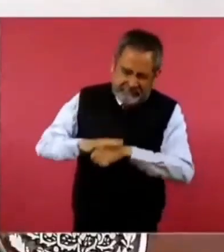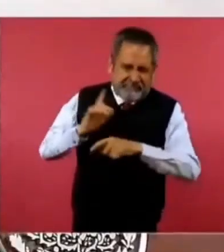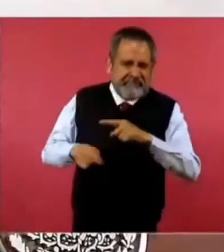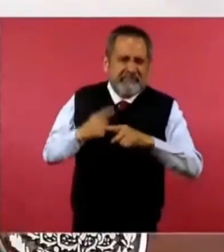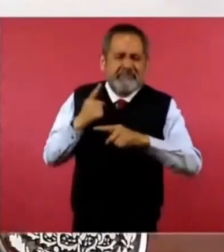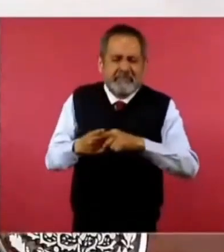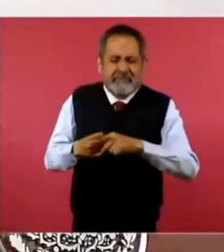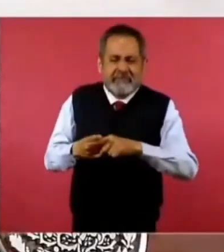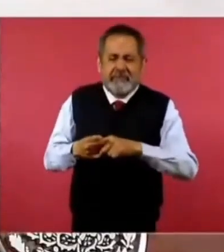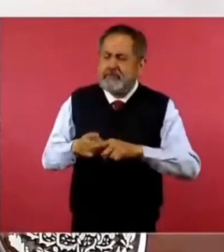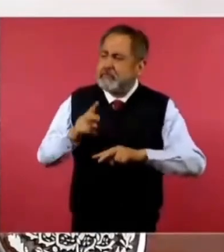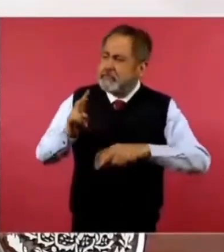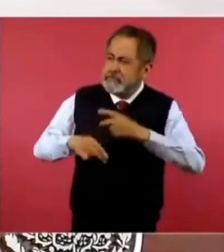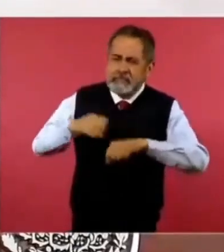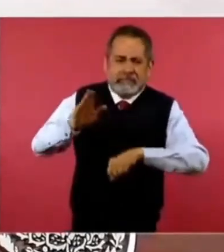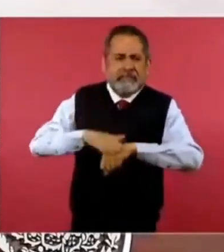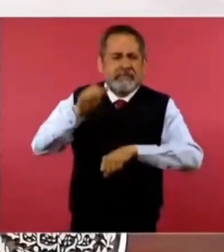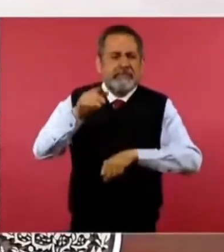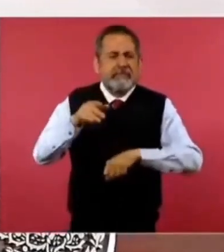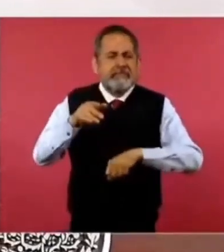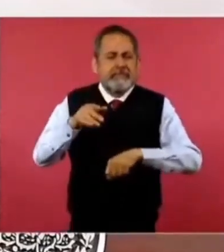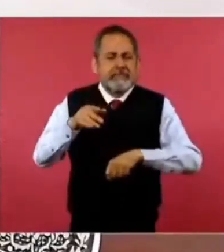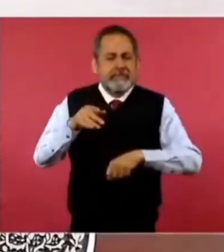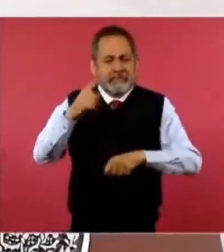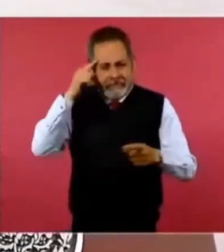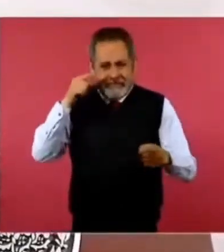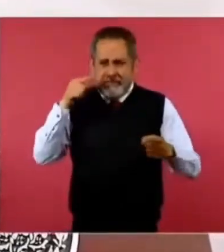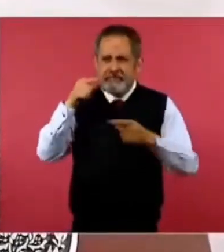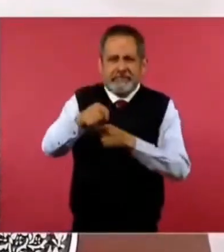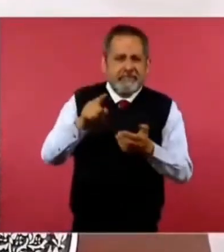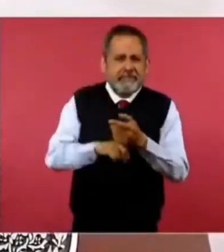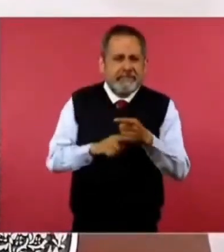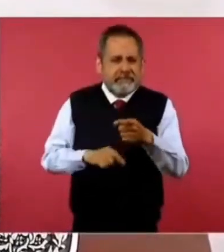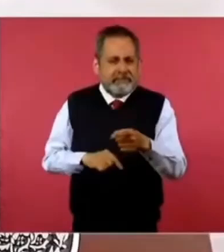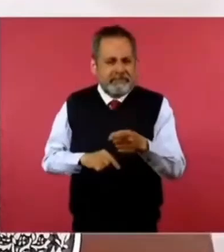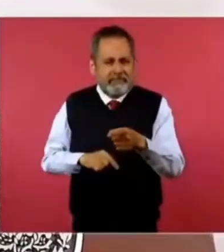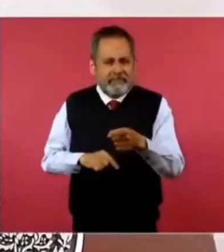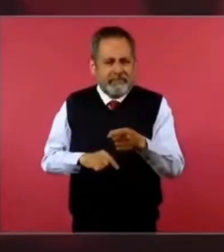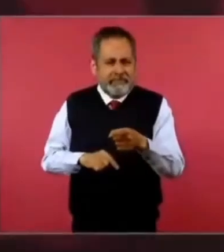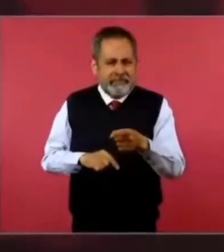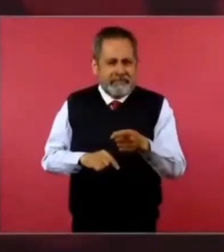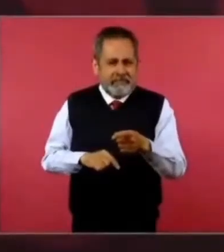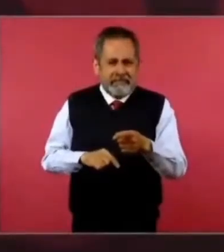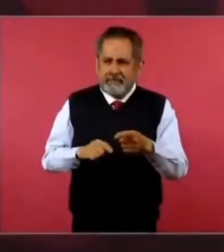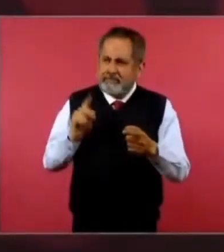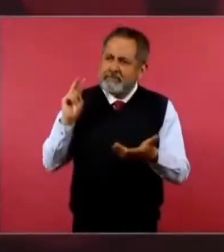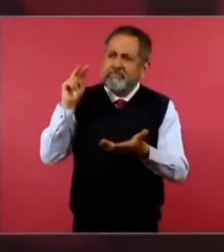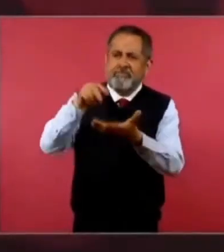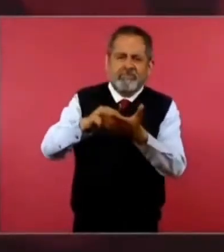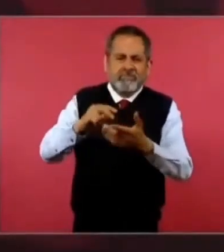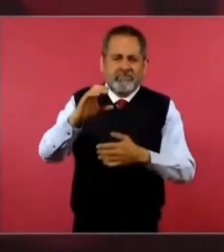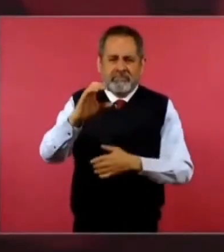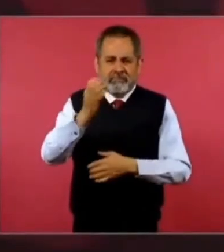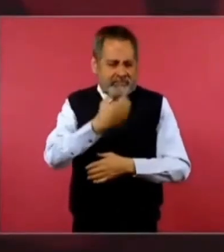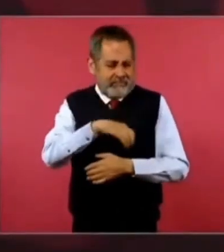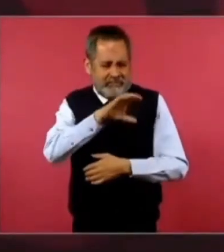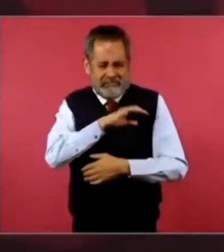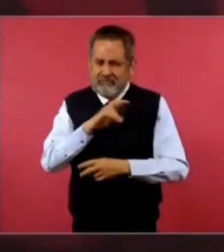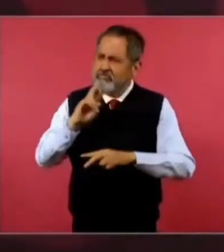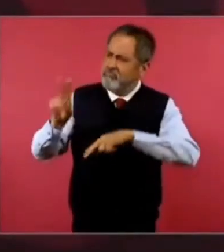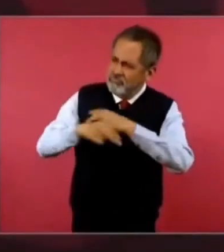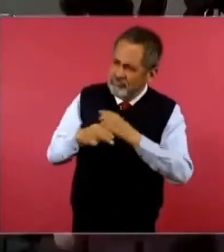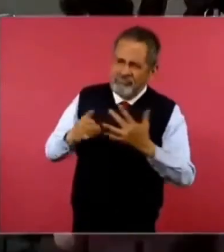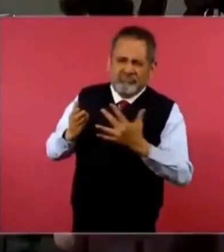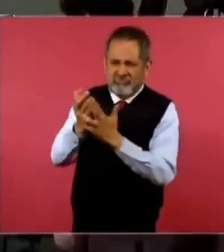vamos a ir a los actos de Claudia Sheinbaum y vamos a hacer lo